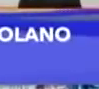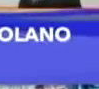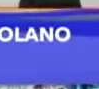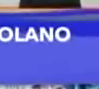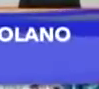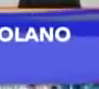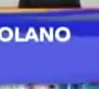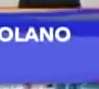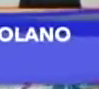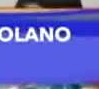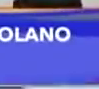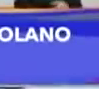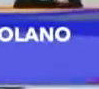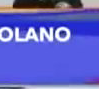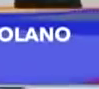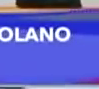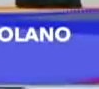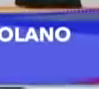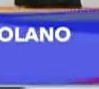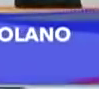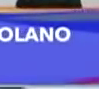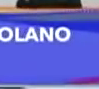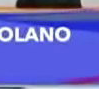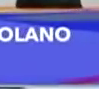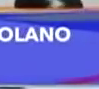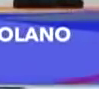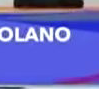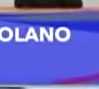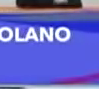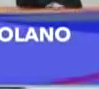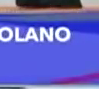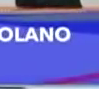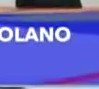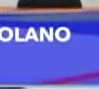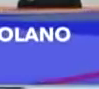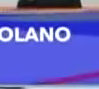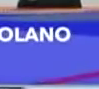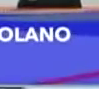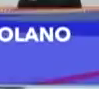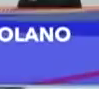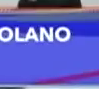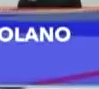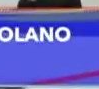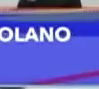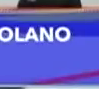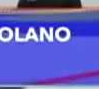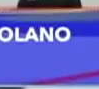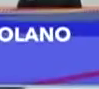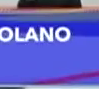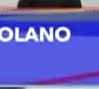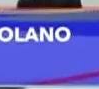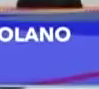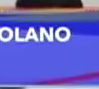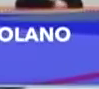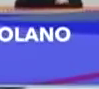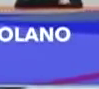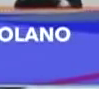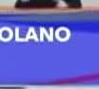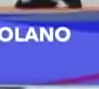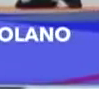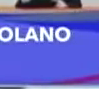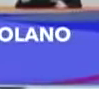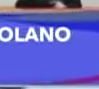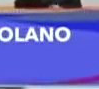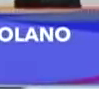Díaz a Francisco García euclides eliar Madrid